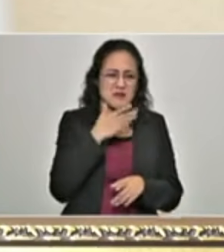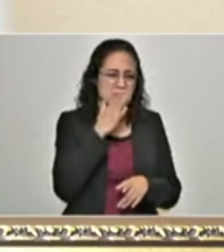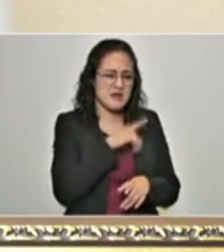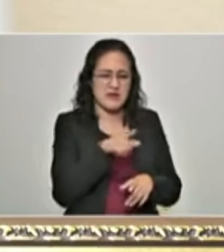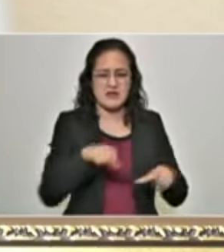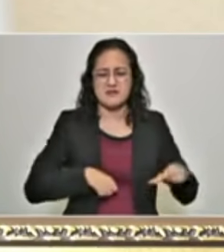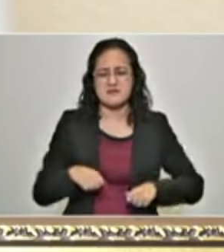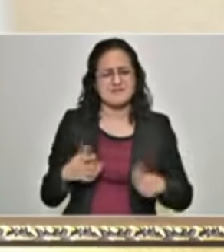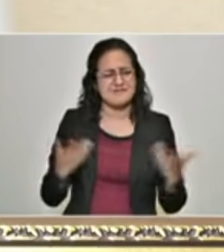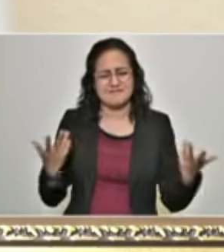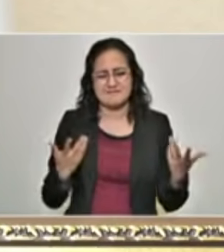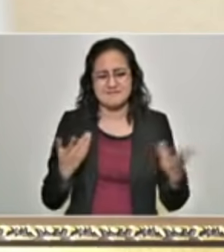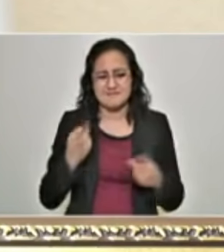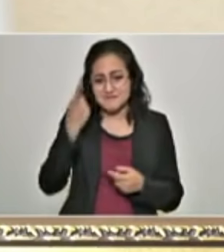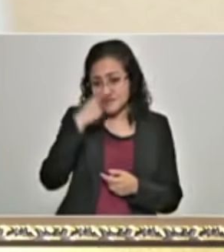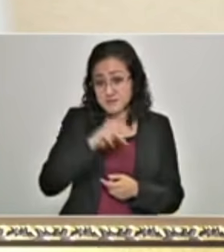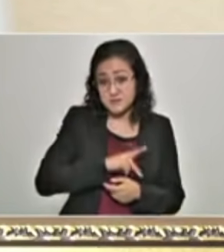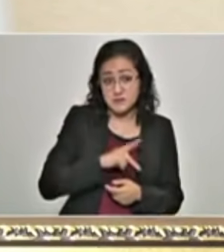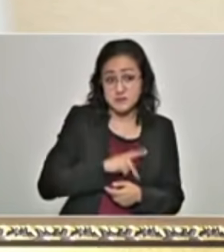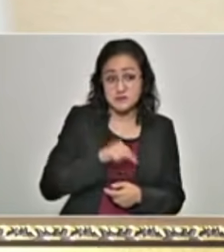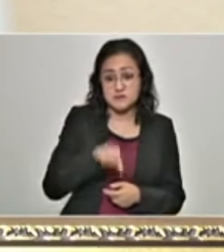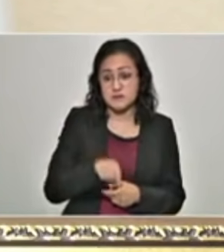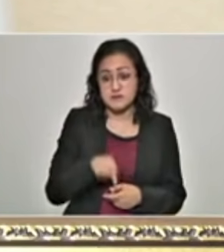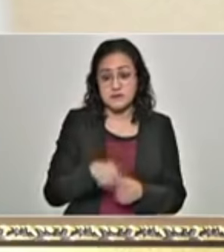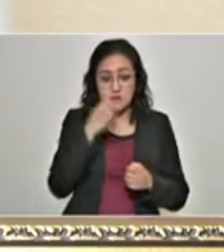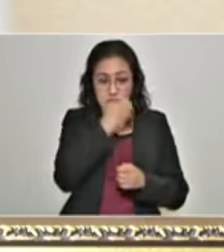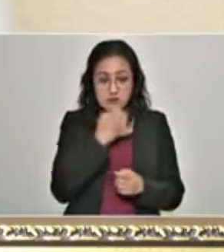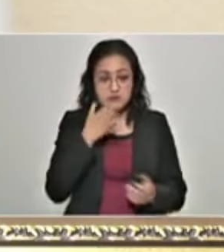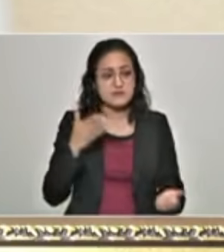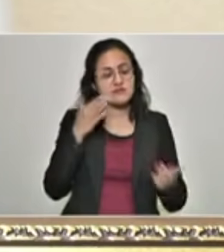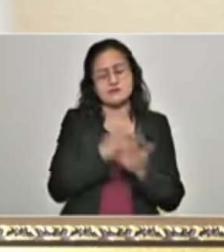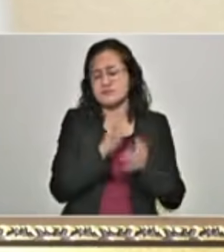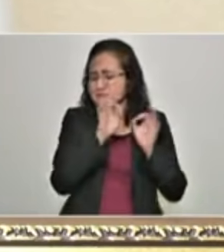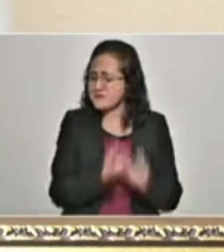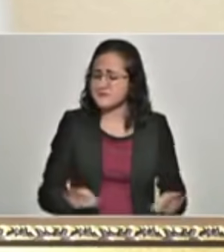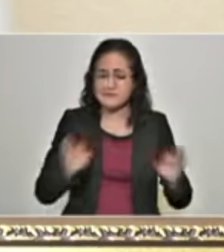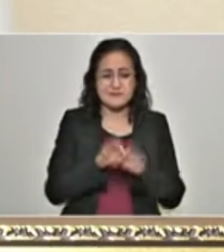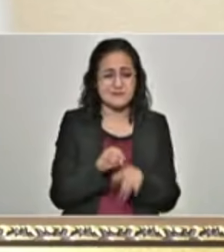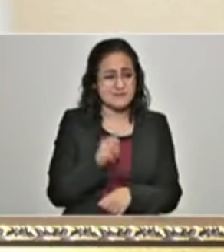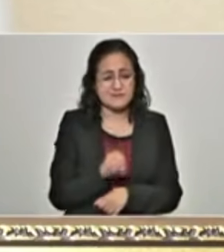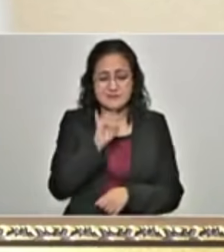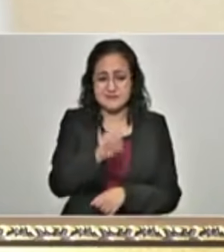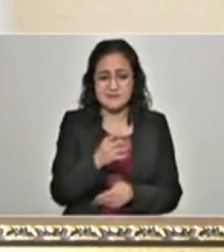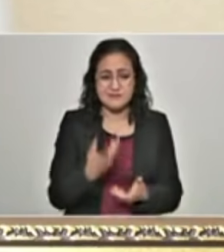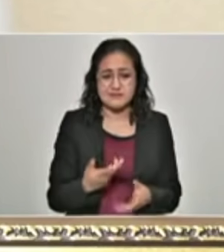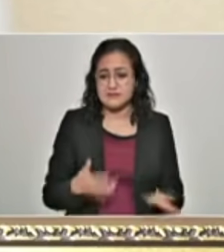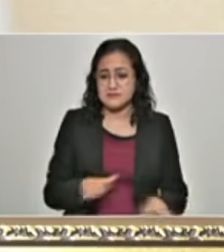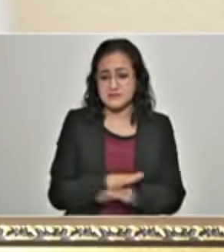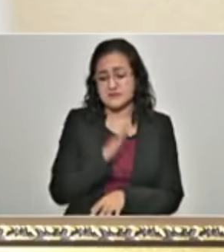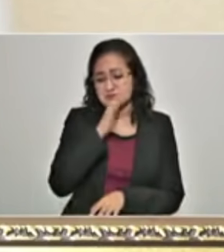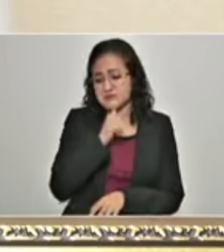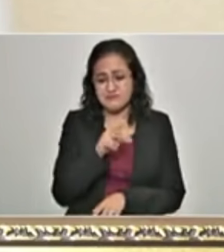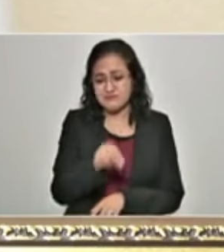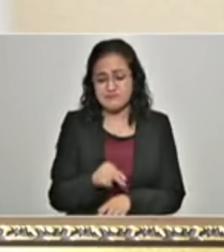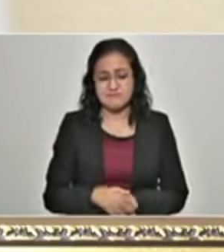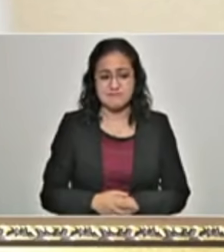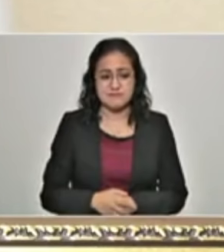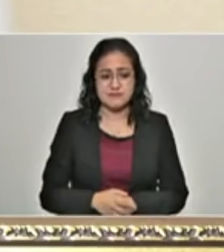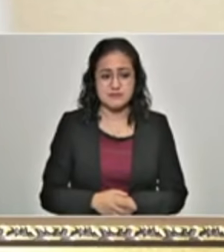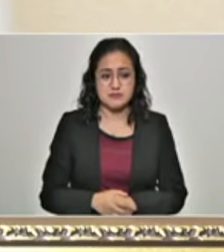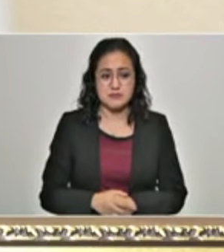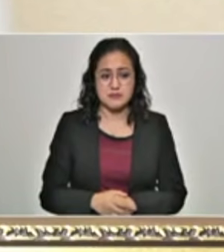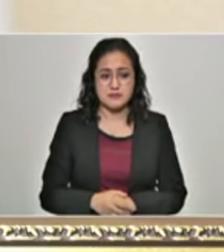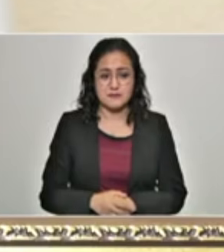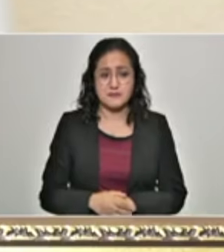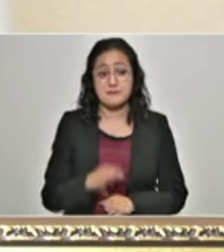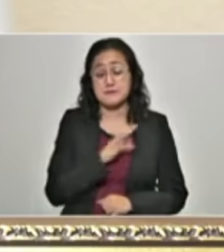pero para mí es una actividad que no puede elevarse de ninguna forma porque